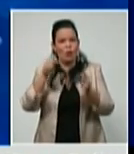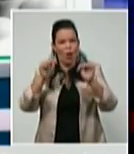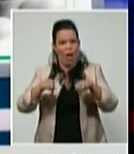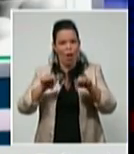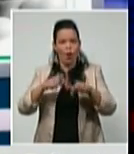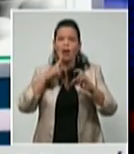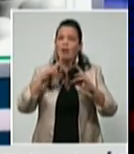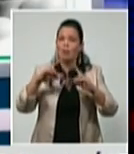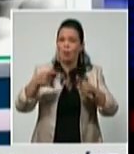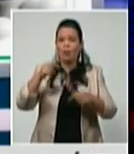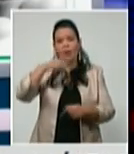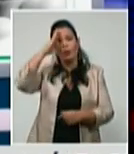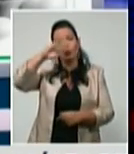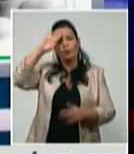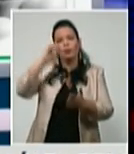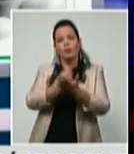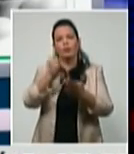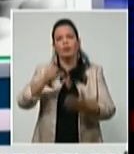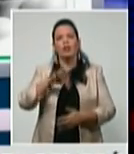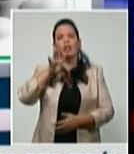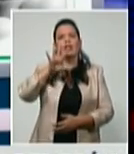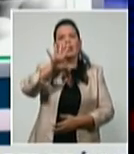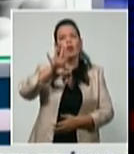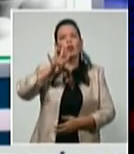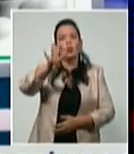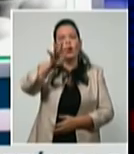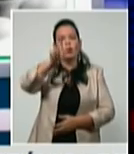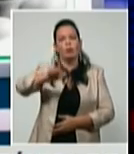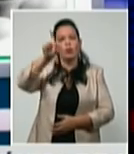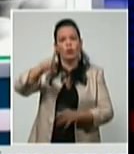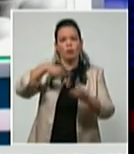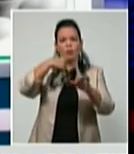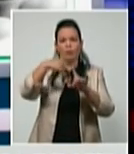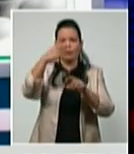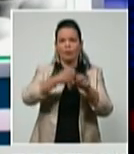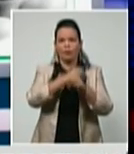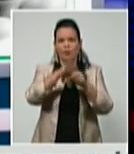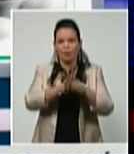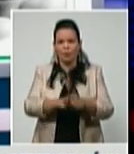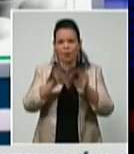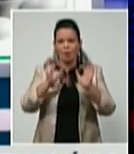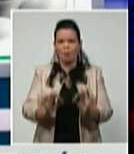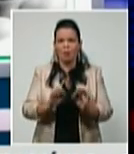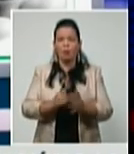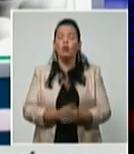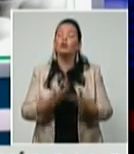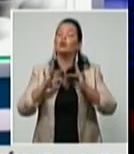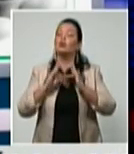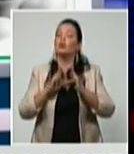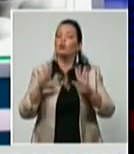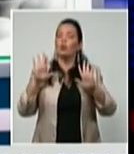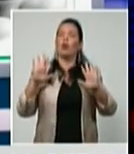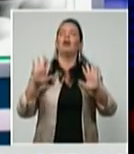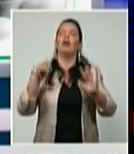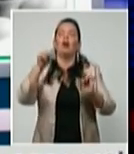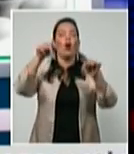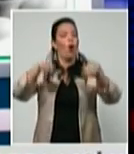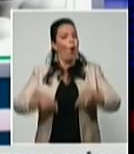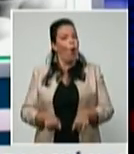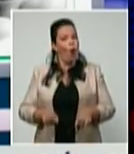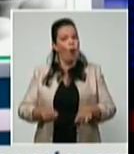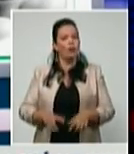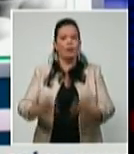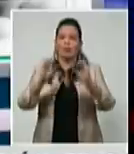que Cuba confirmó 54 casos positivos con la enfermedad. Afortunadamente en el día de hoy no tenemos que